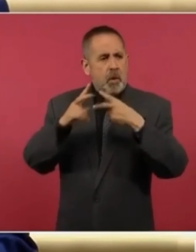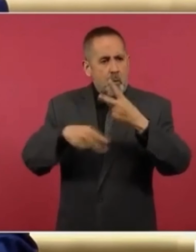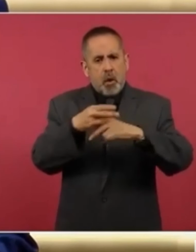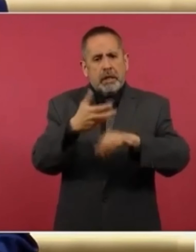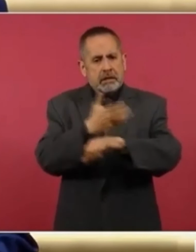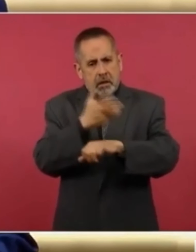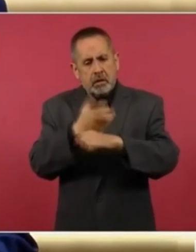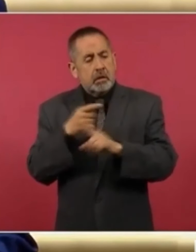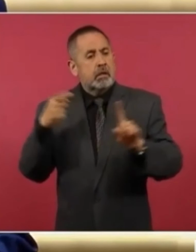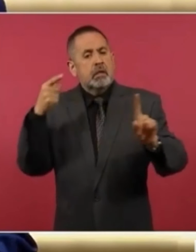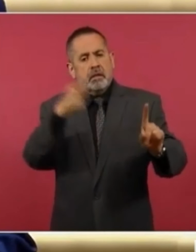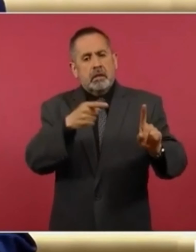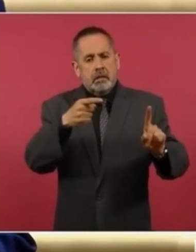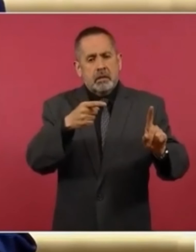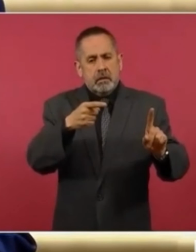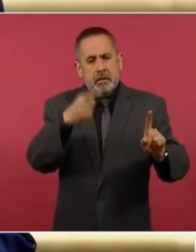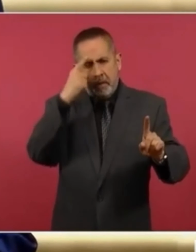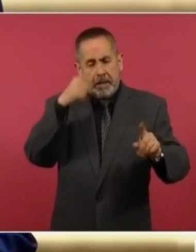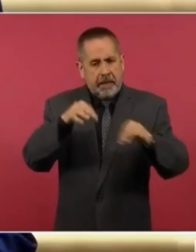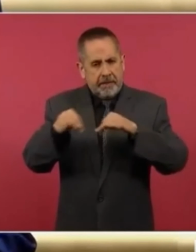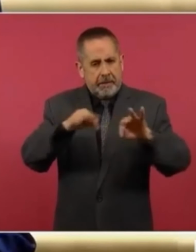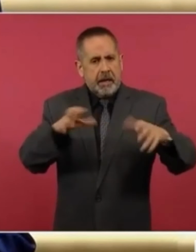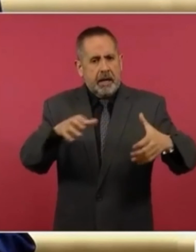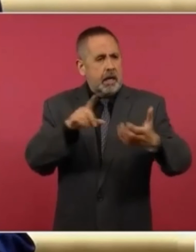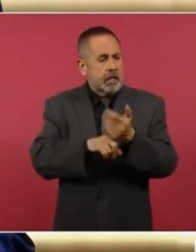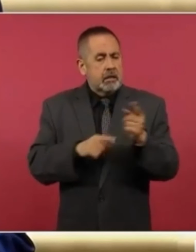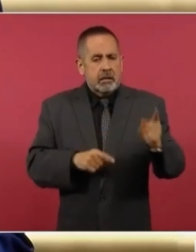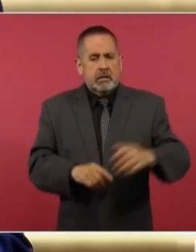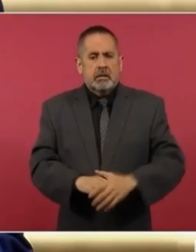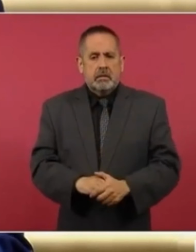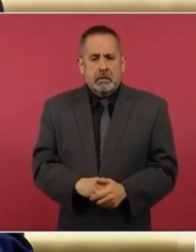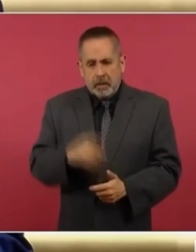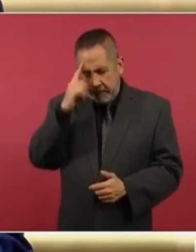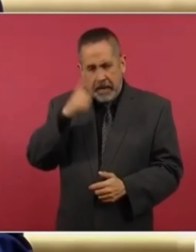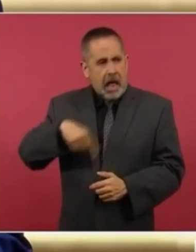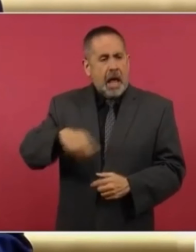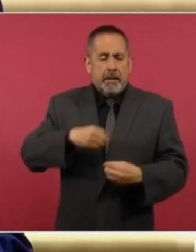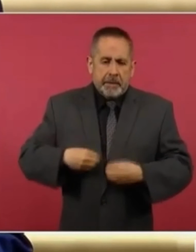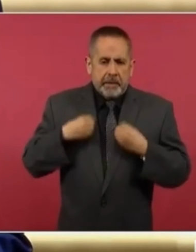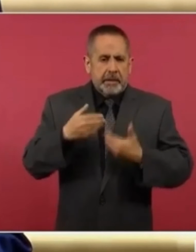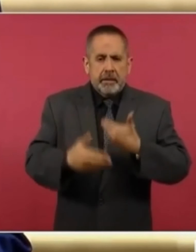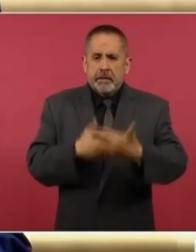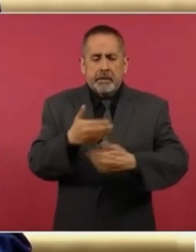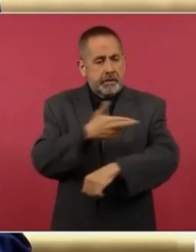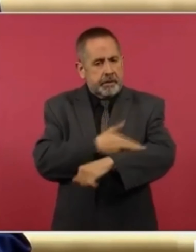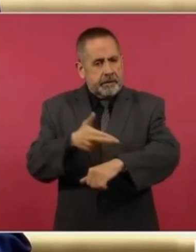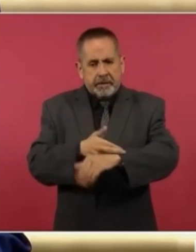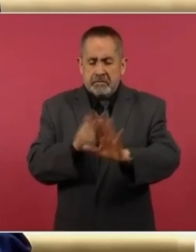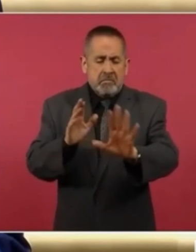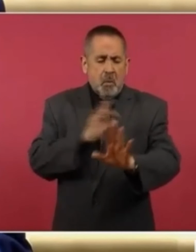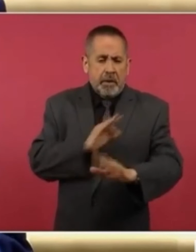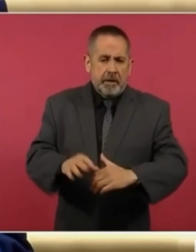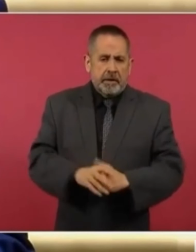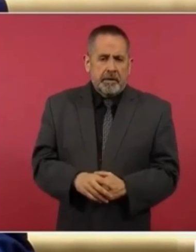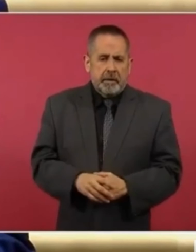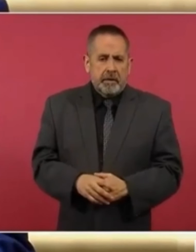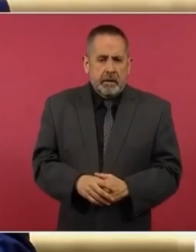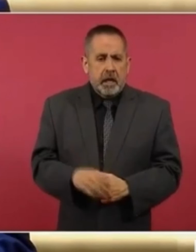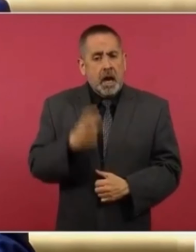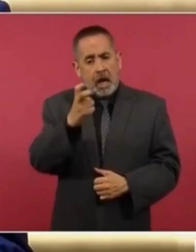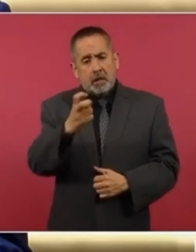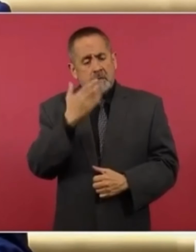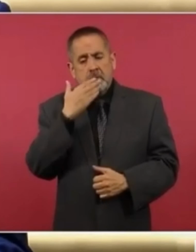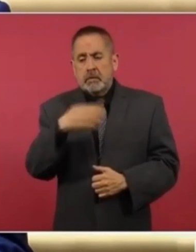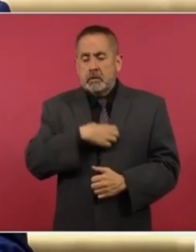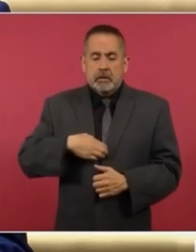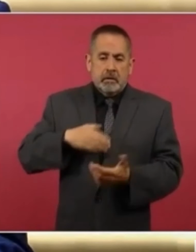Unidos a trabajar, a vivir. Eso nosotros lo